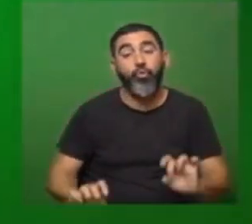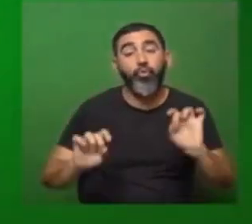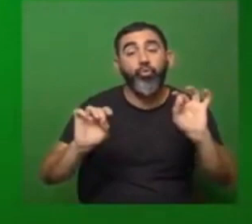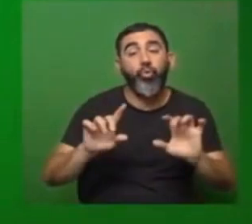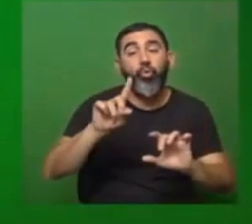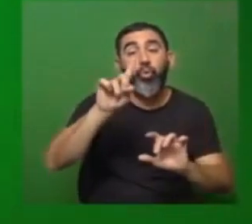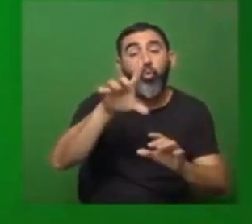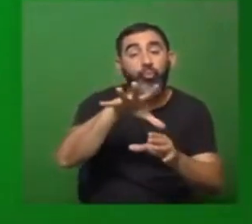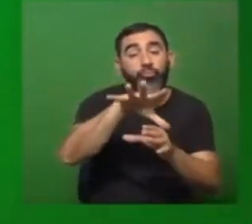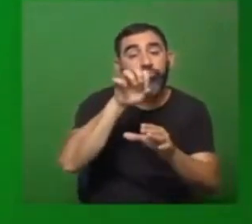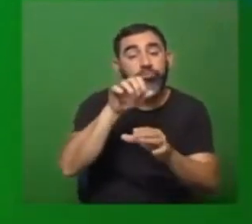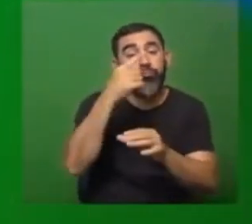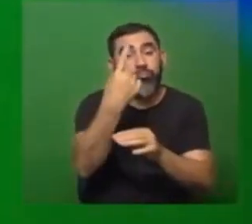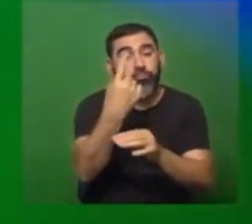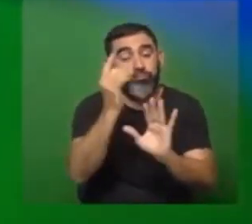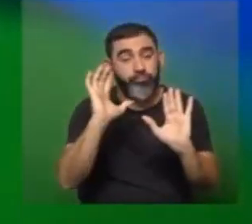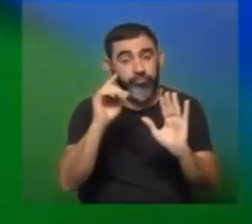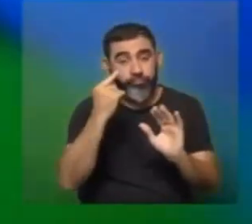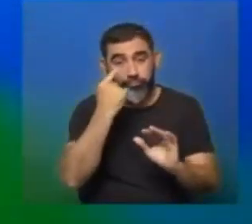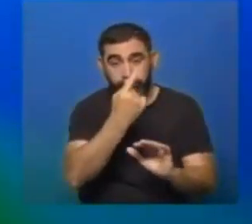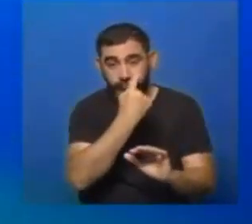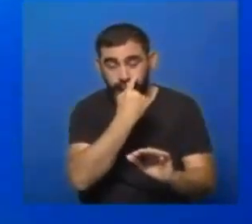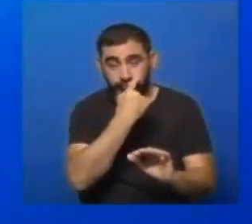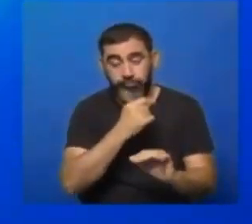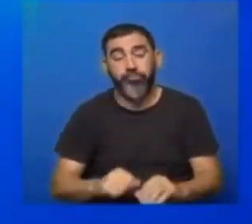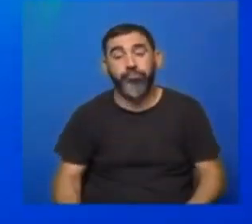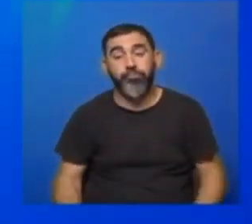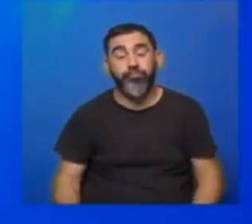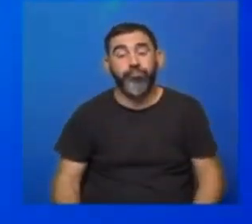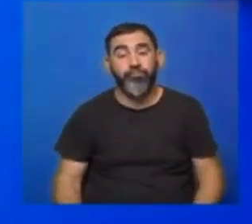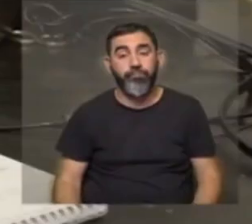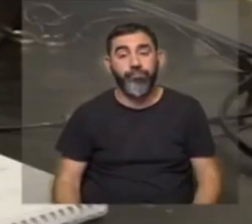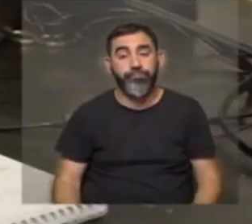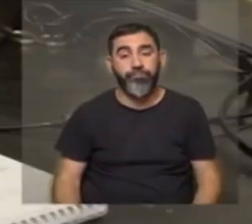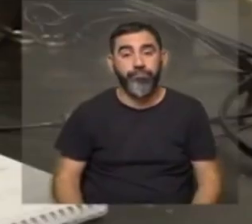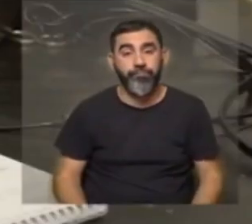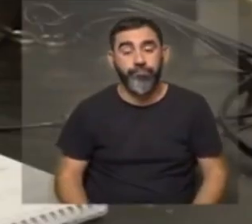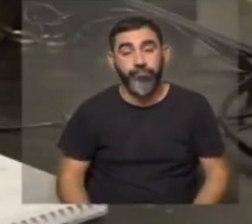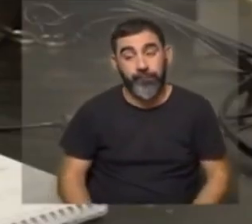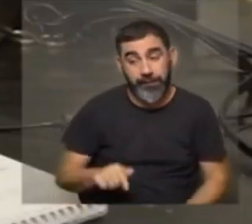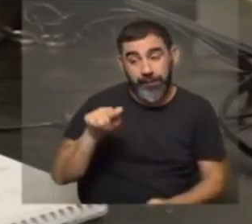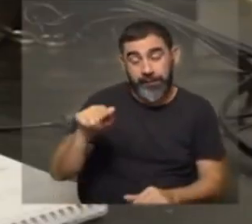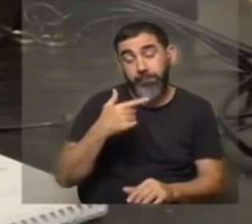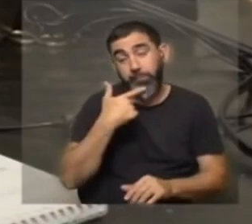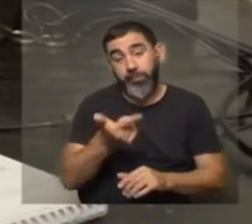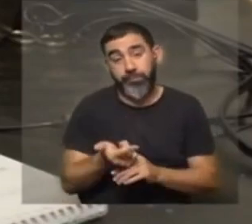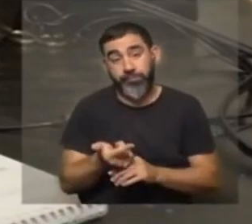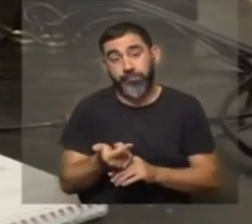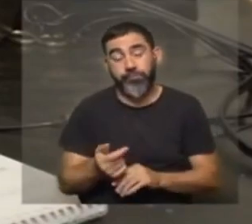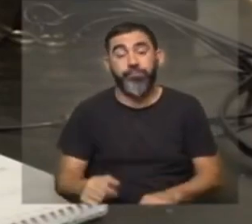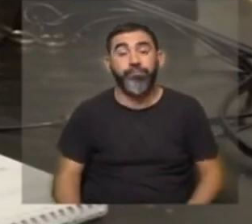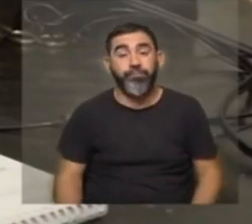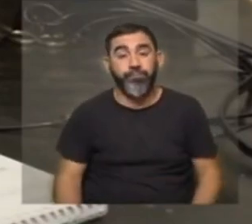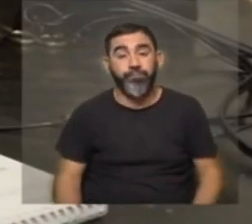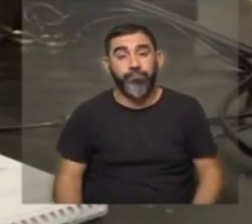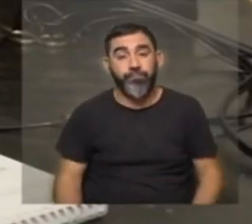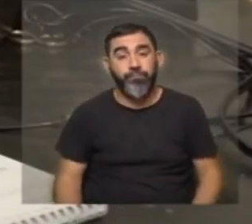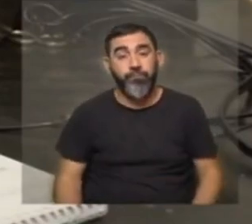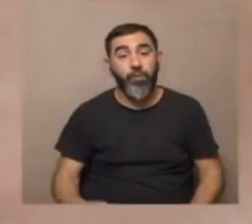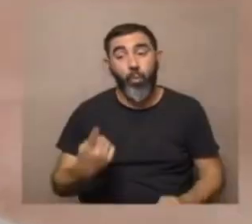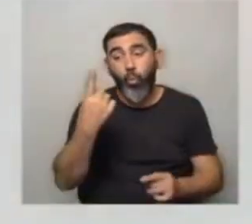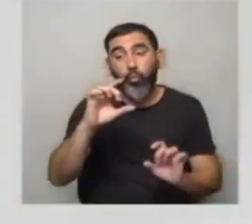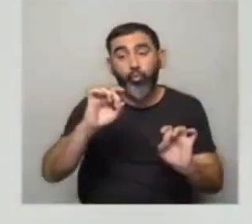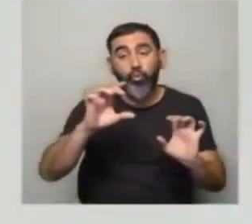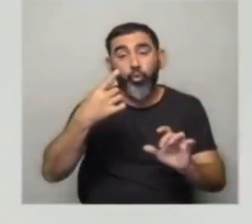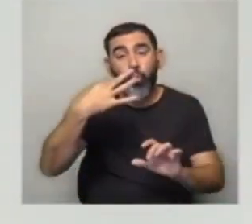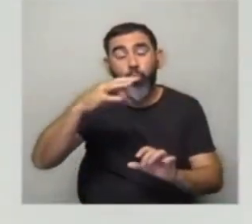de fotorreceptor en la retina, un solo tipo de cono. Y en ese caso, lo que vamos a tener es una visión monocromática.